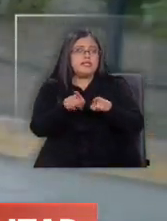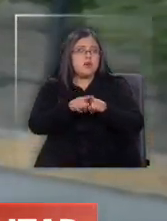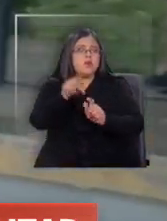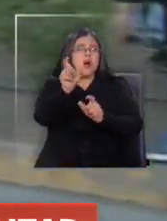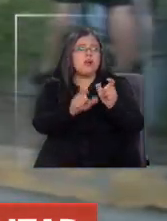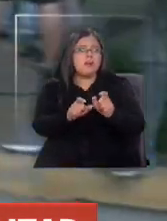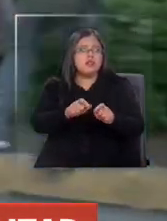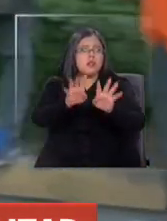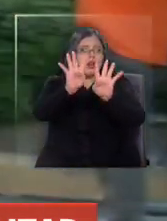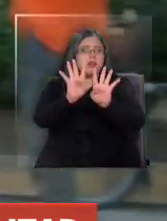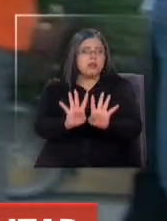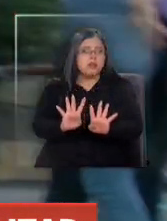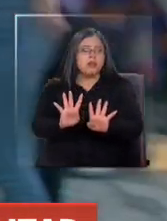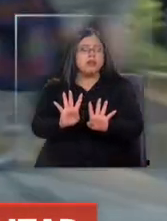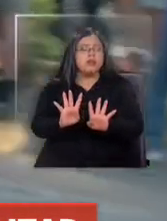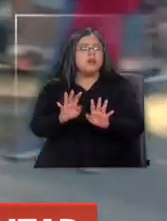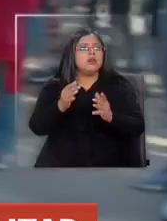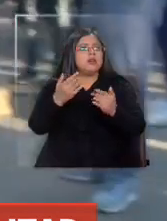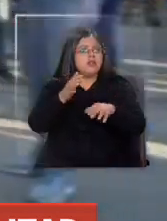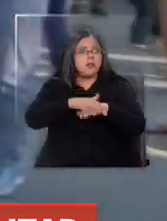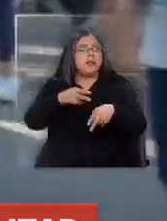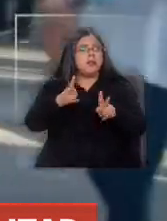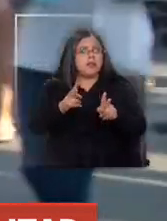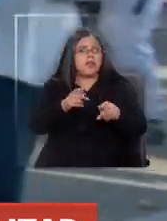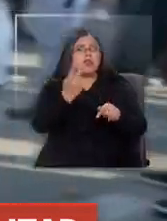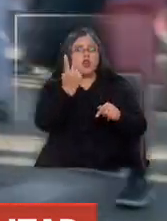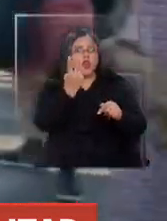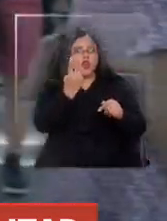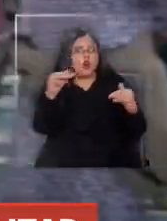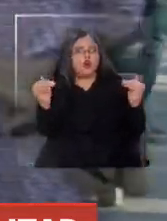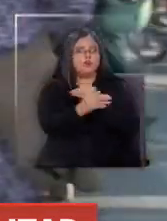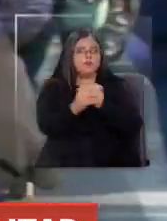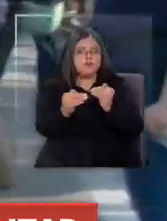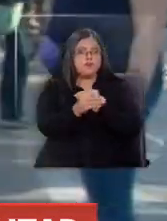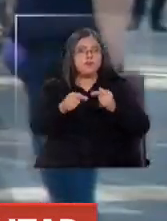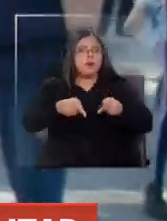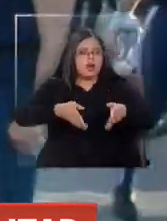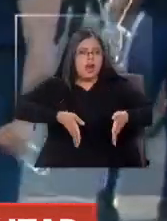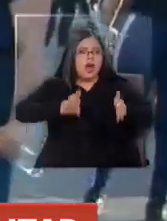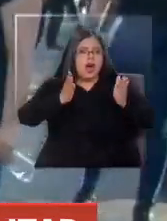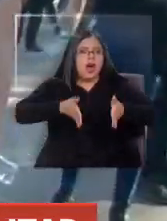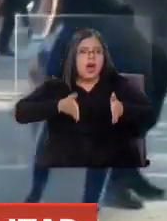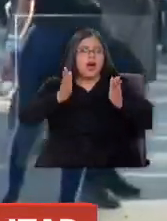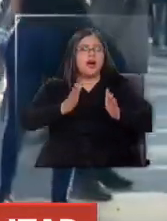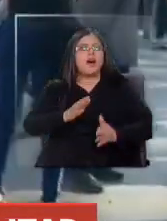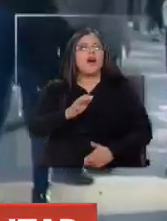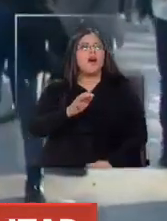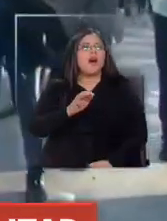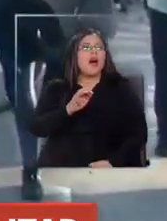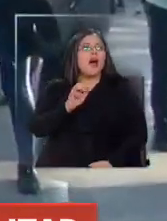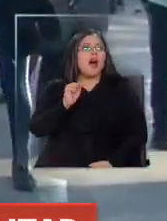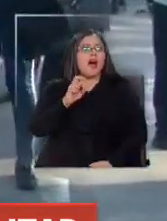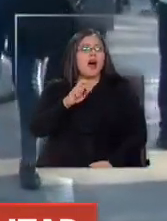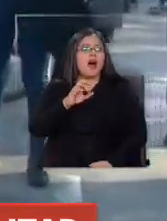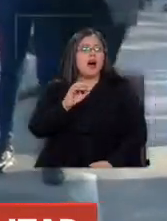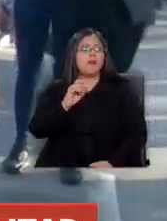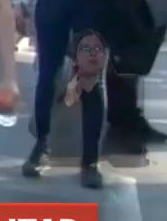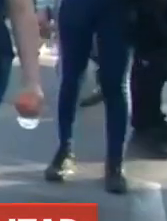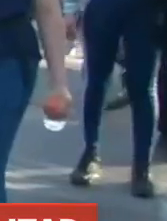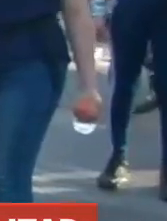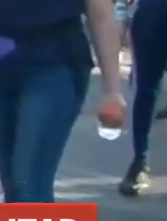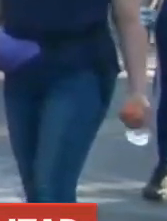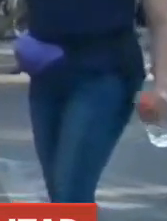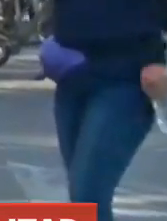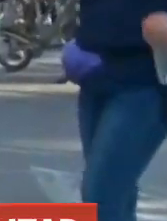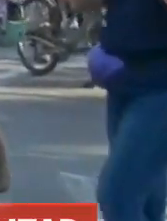situación. Los han dejado ocupar las dos vías en este sector de la avenida Apoquindo. Pero hay un dato que tenemos que dar,